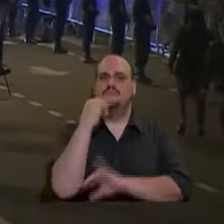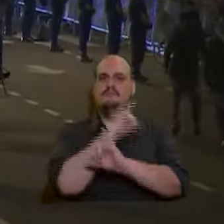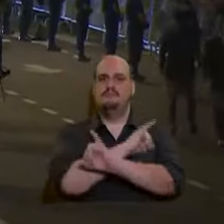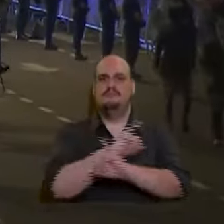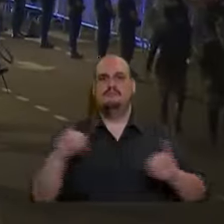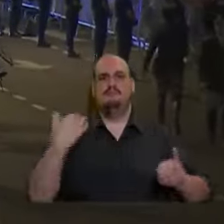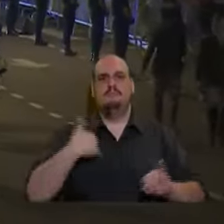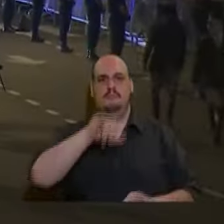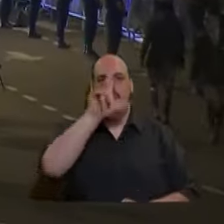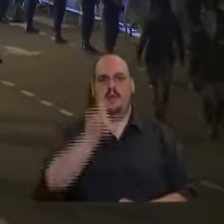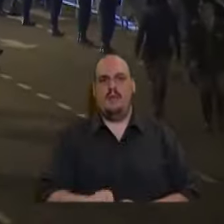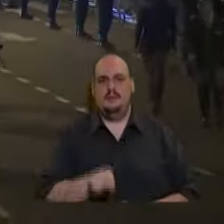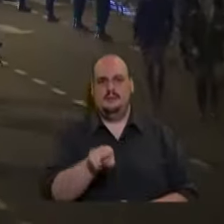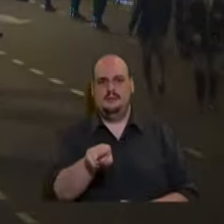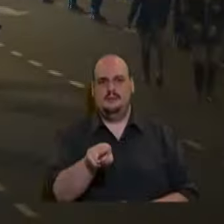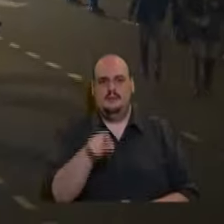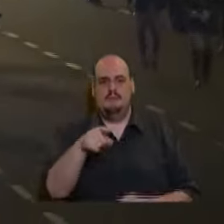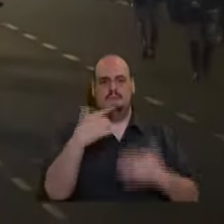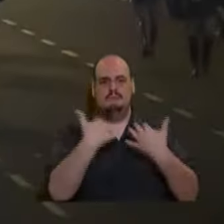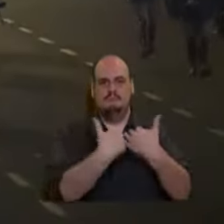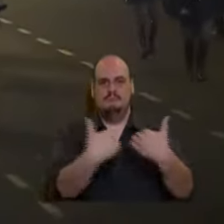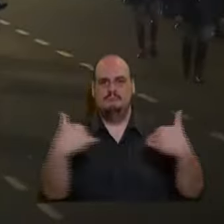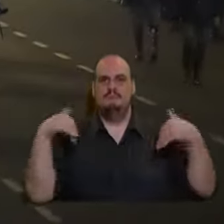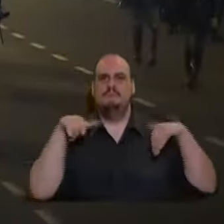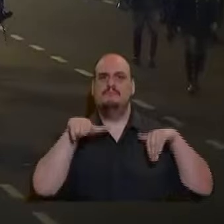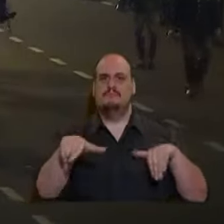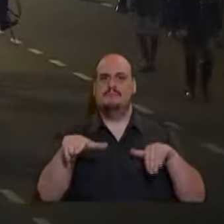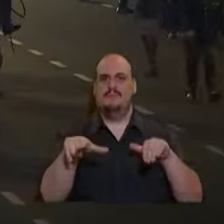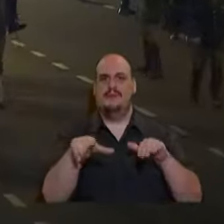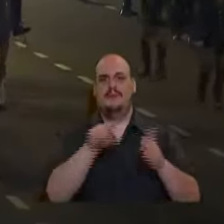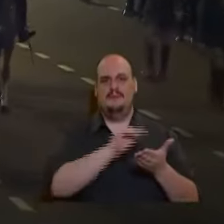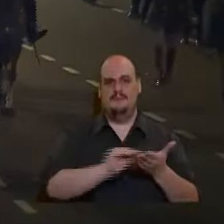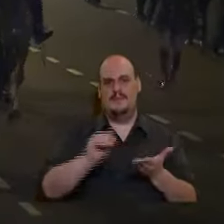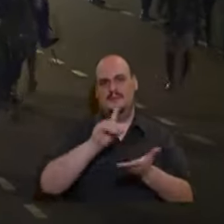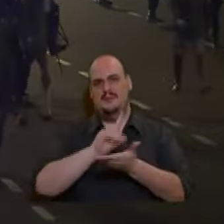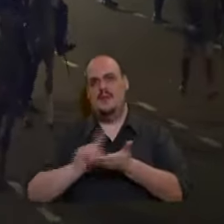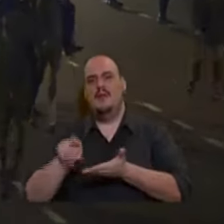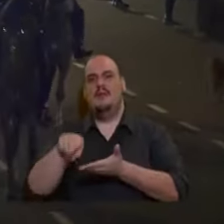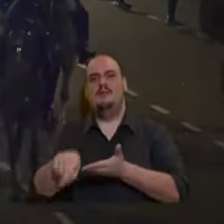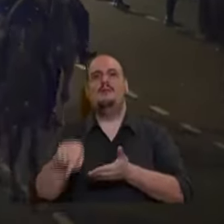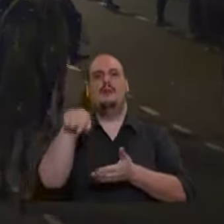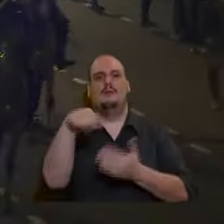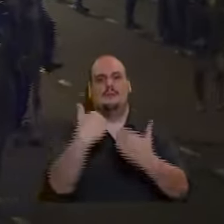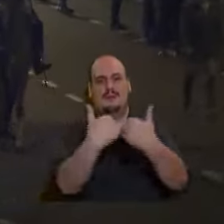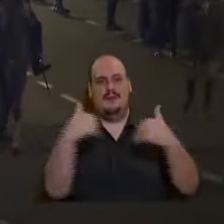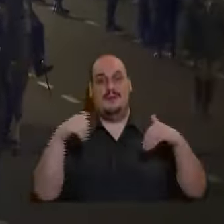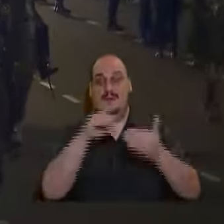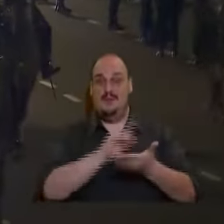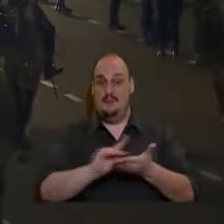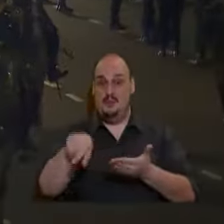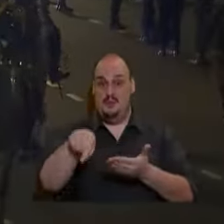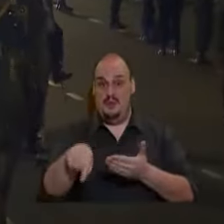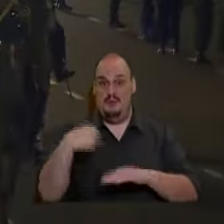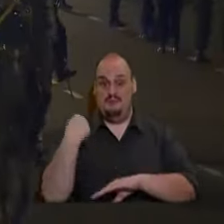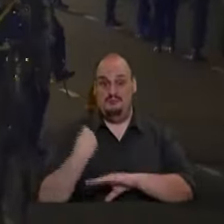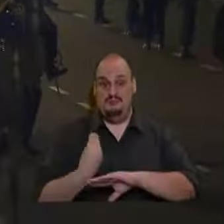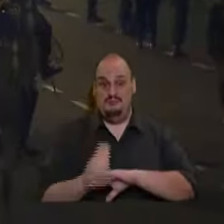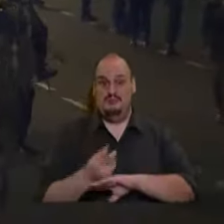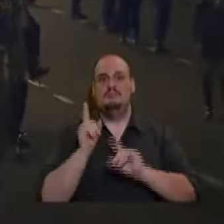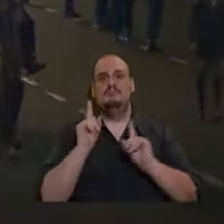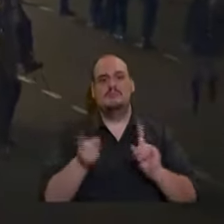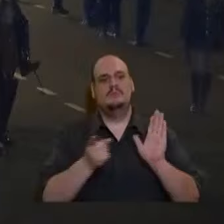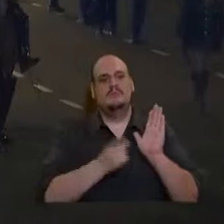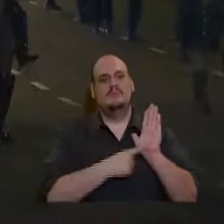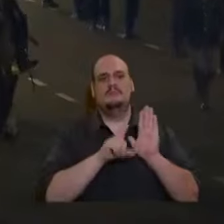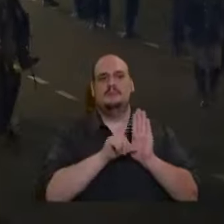todo el país ante la Honorable Asamblea Legislativa desde el recinto de la Honorable Cámara de Diputados, según lo establece